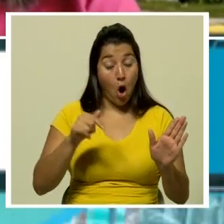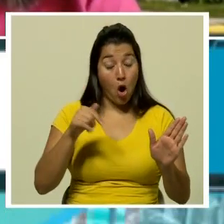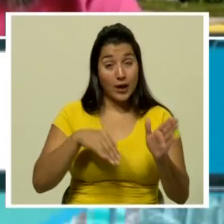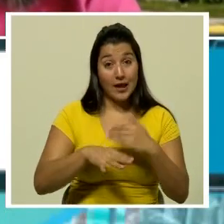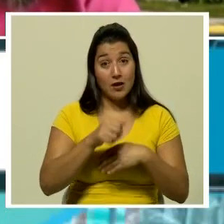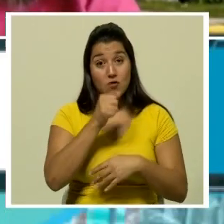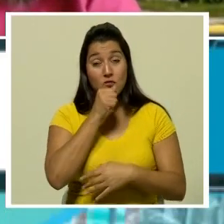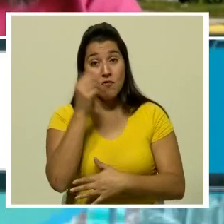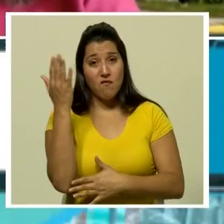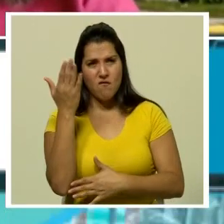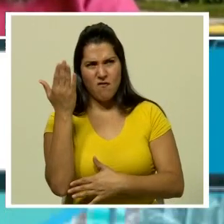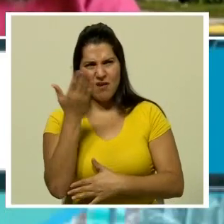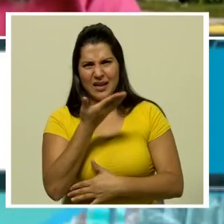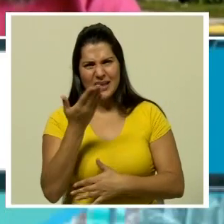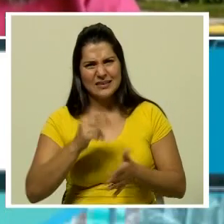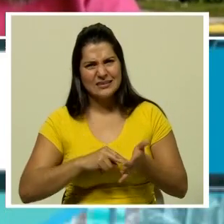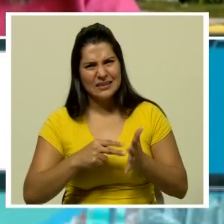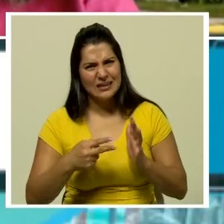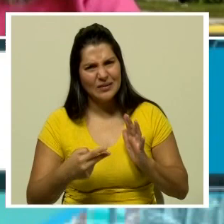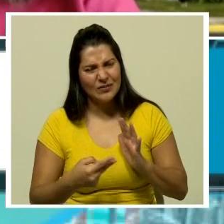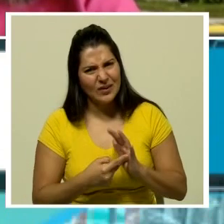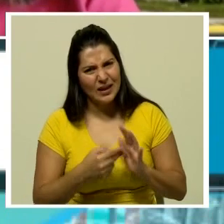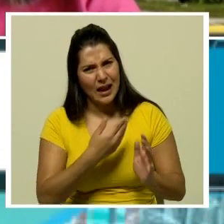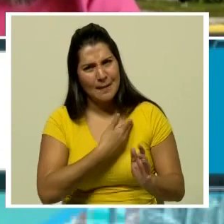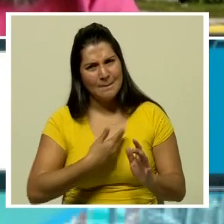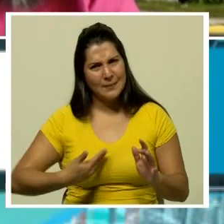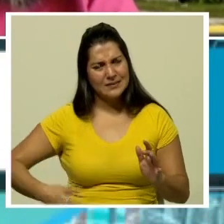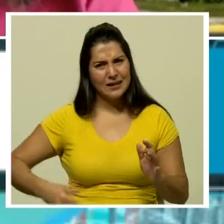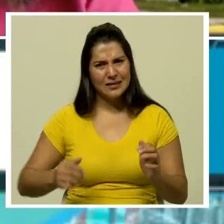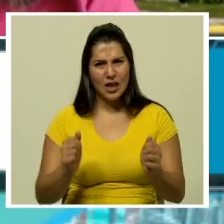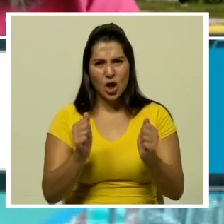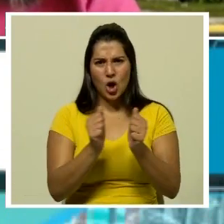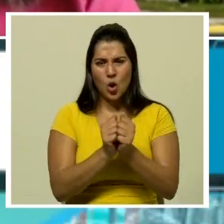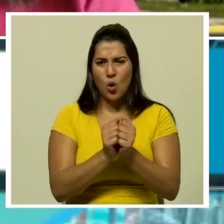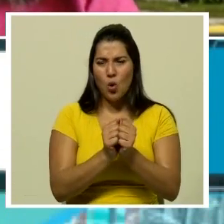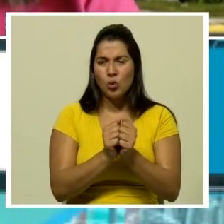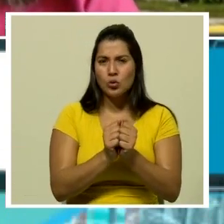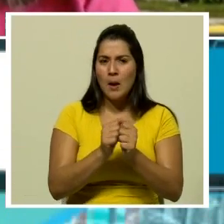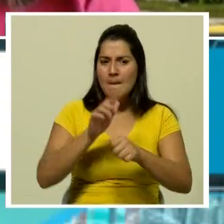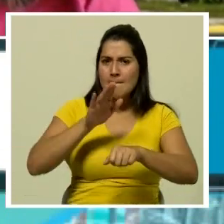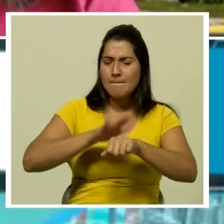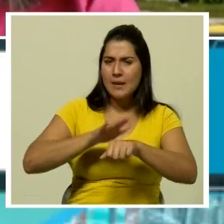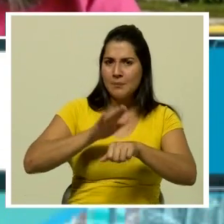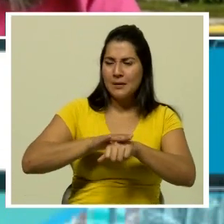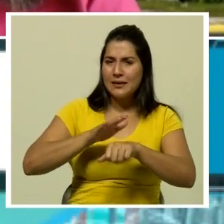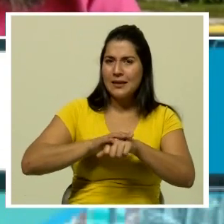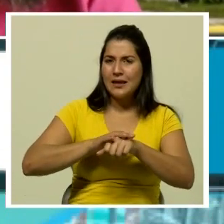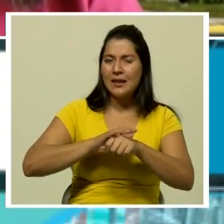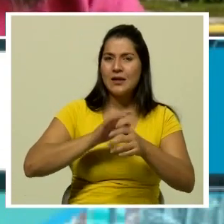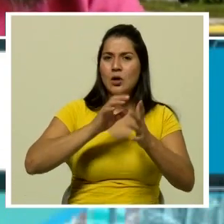qué se refiere exactamente el presidente con adelgazar, es decir, por el